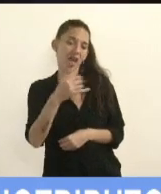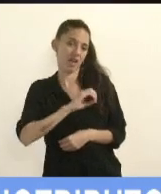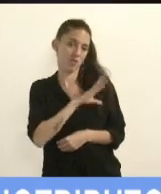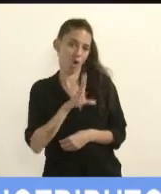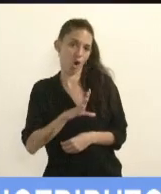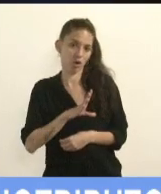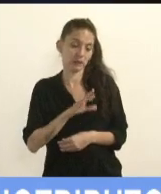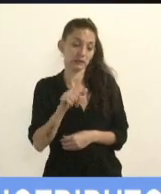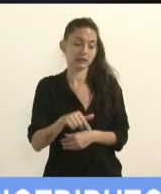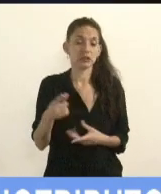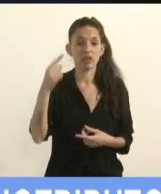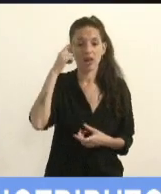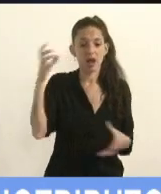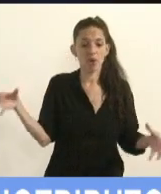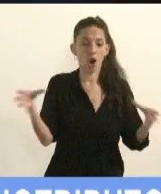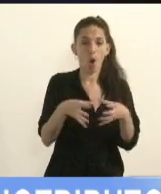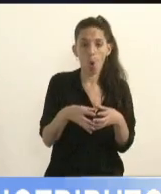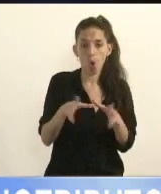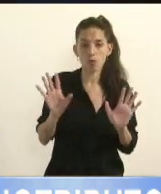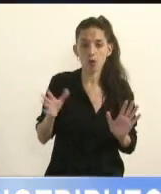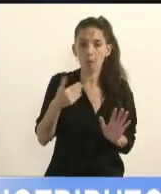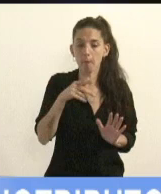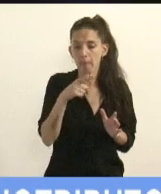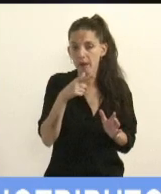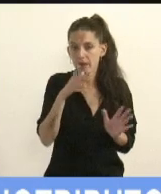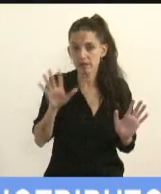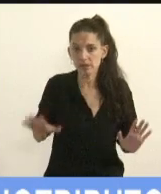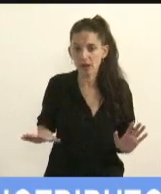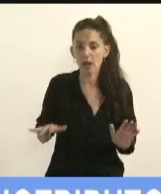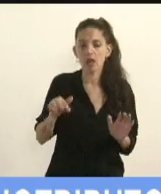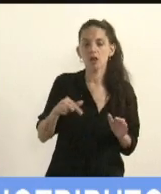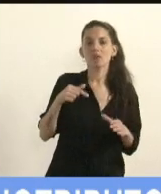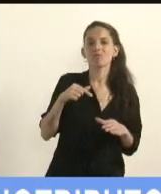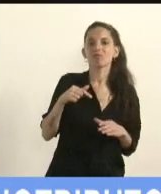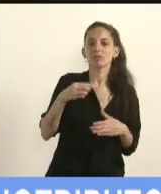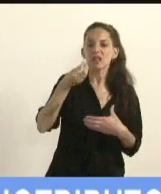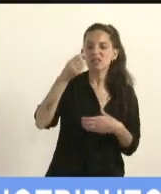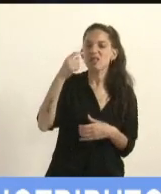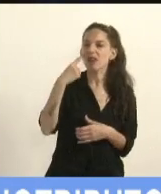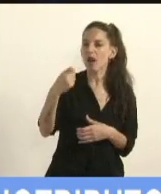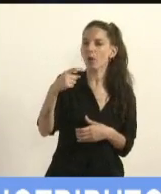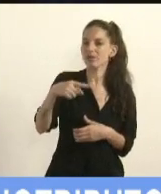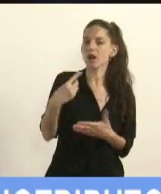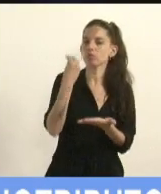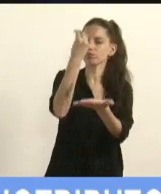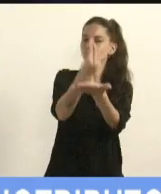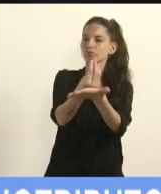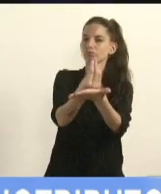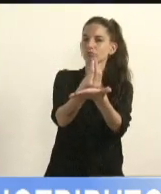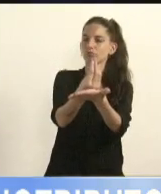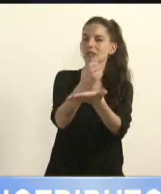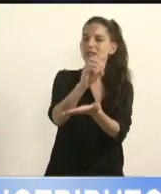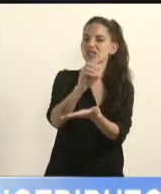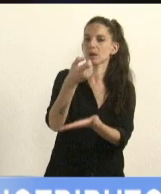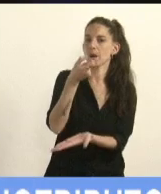especie de terapia colectiva donde internamente reconocen que acá hubo un líder que se llama